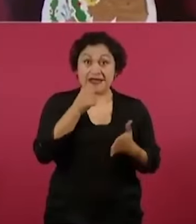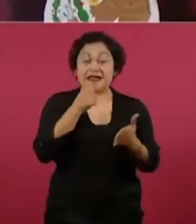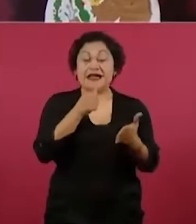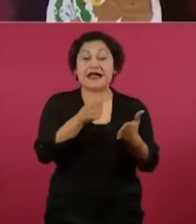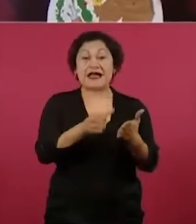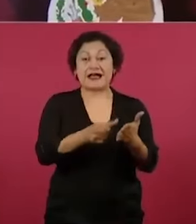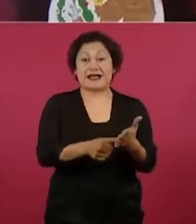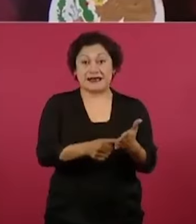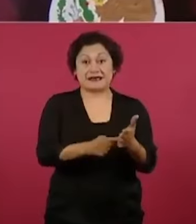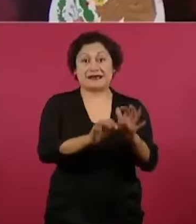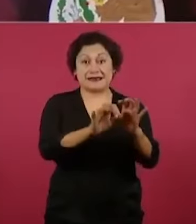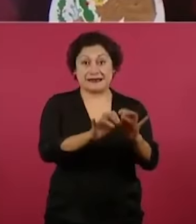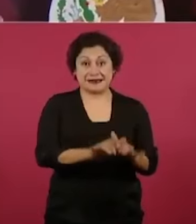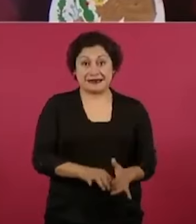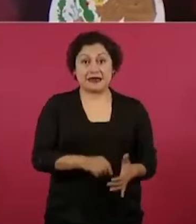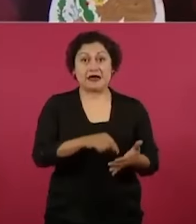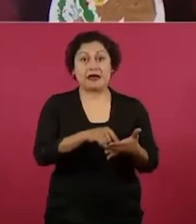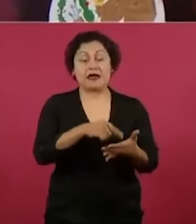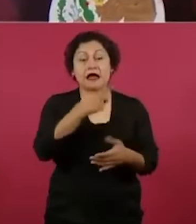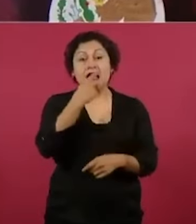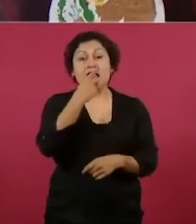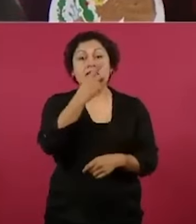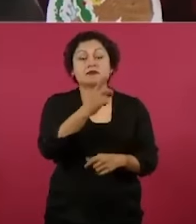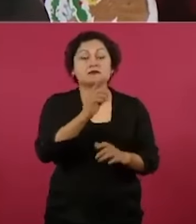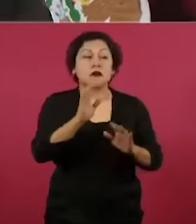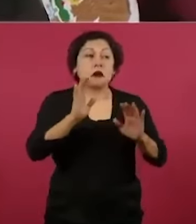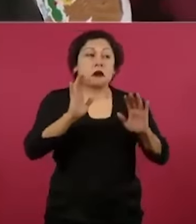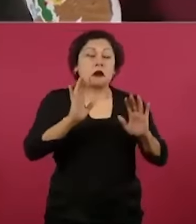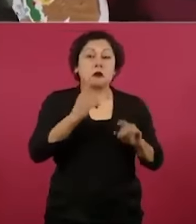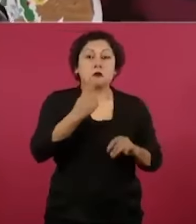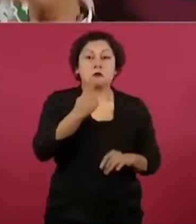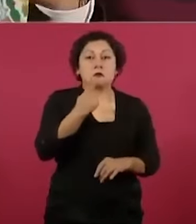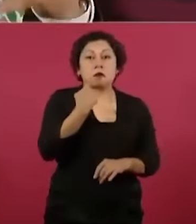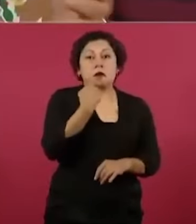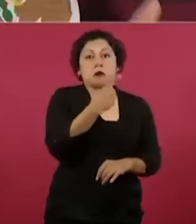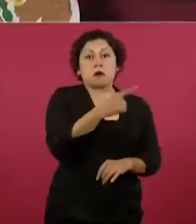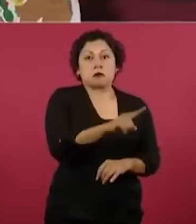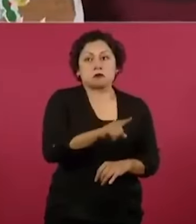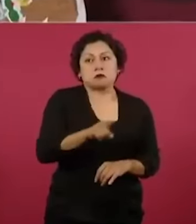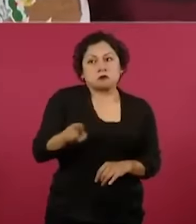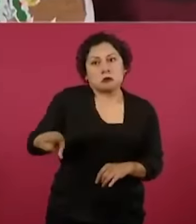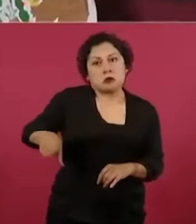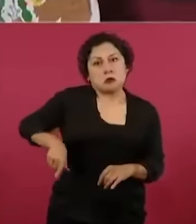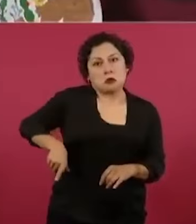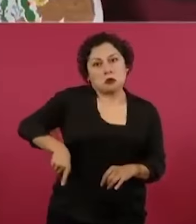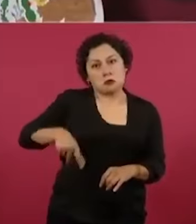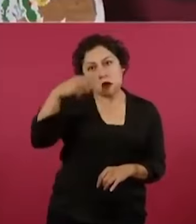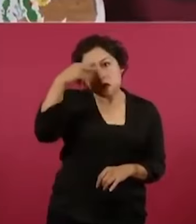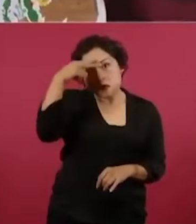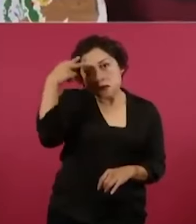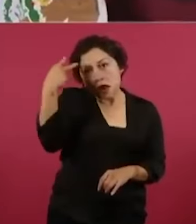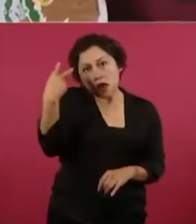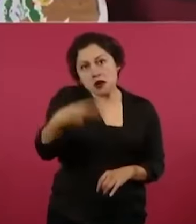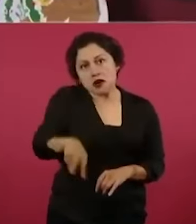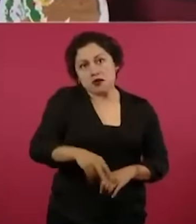él surgieron de nuestro gobierno y que yo tengo